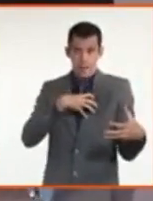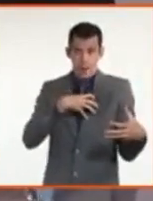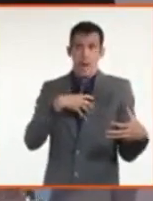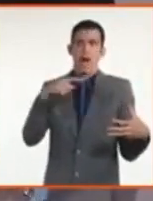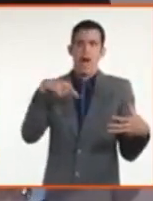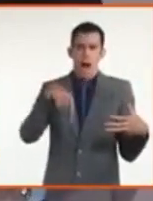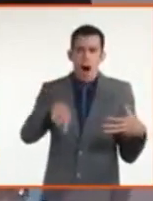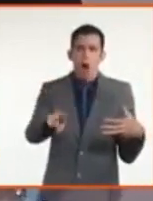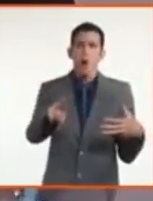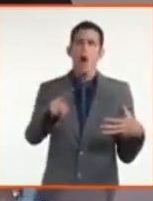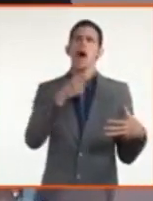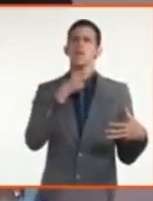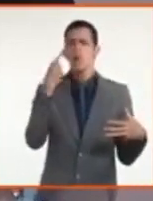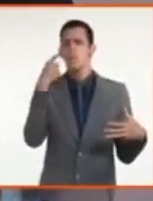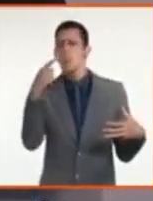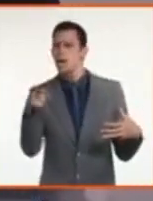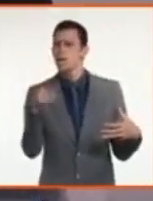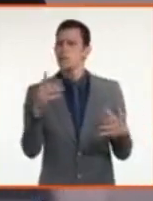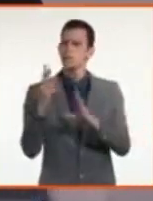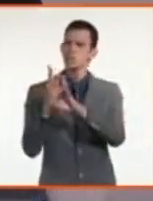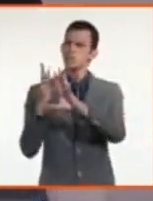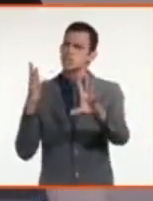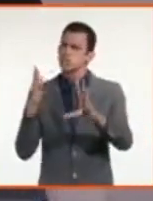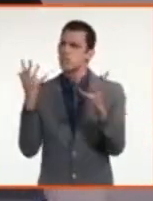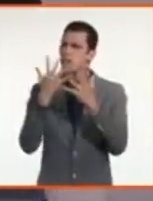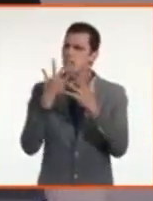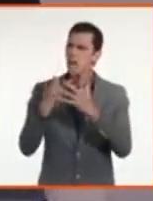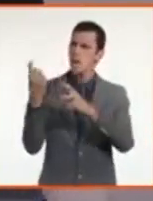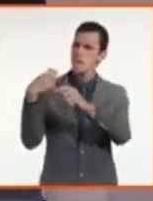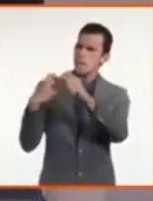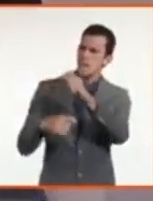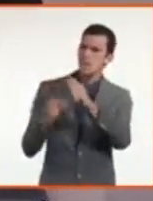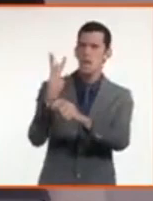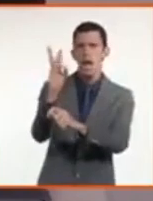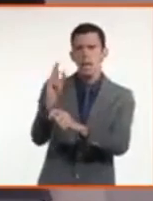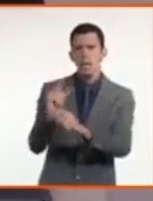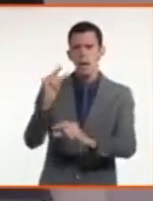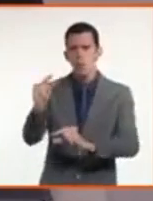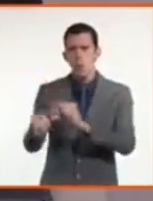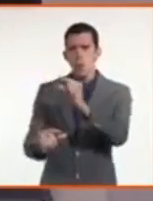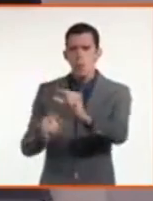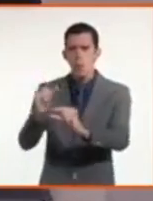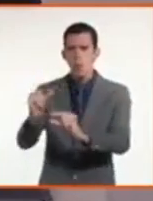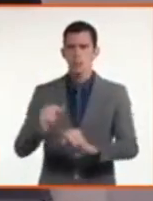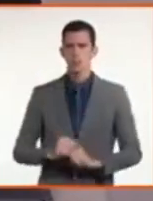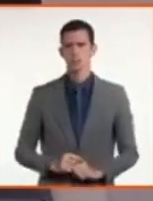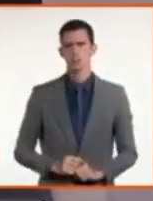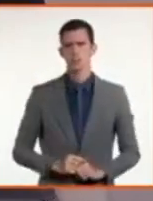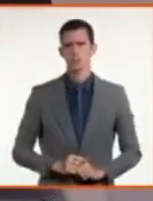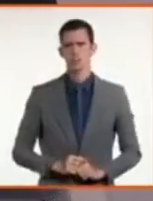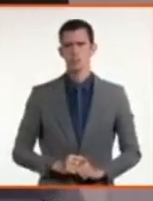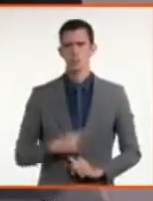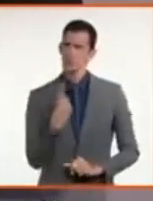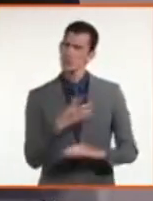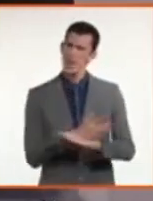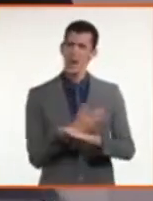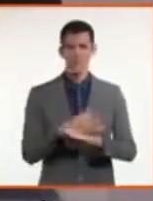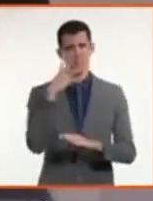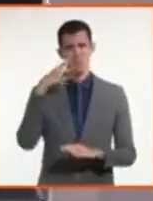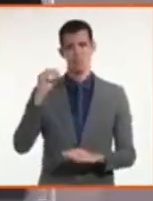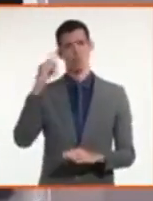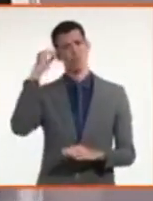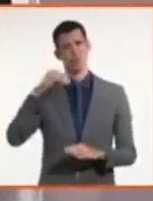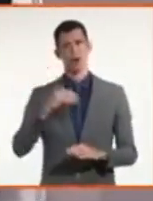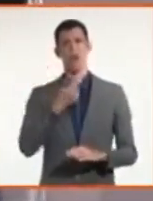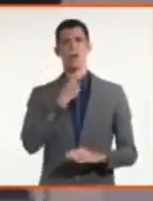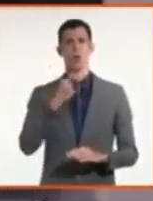estar solamente comprando y no vendiendo existía la posibilidad del riesgo real de que el tipo de cambio en mercado informal porque tratan de buscar